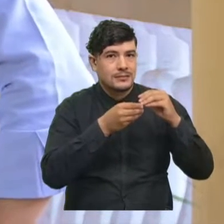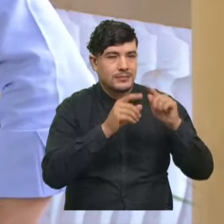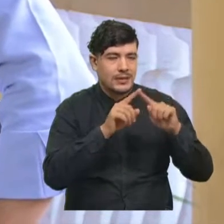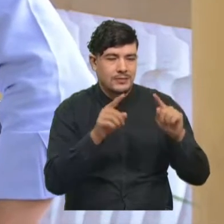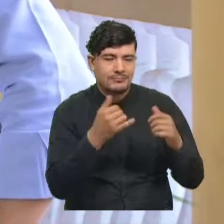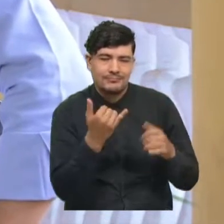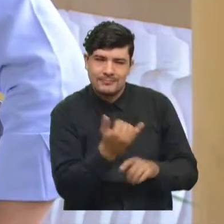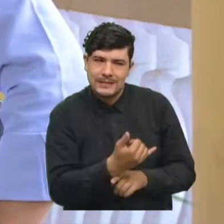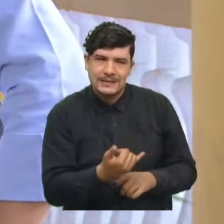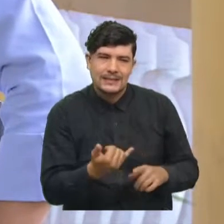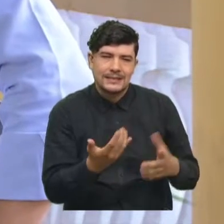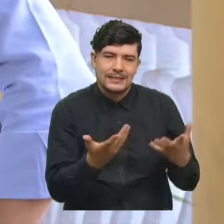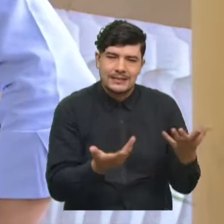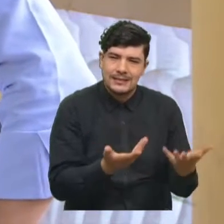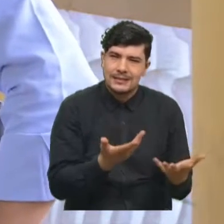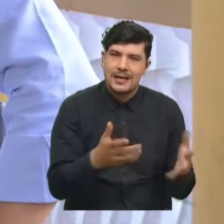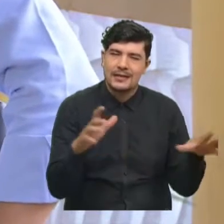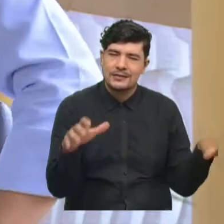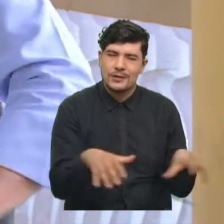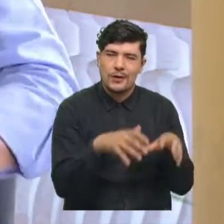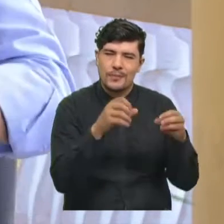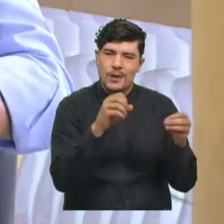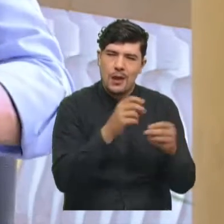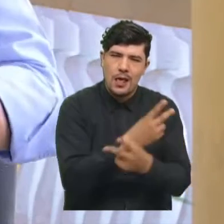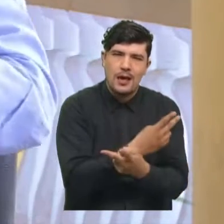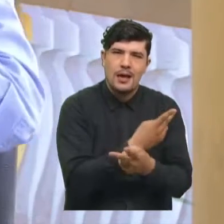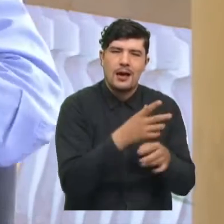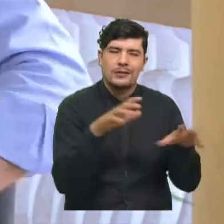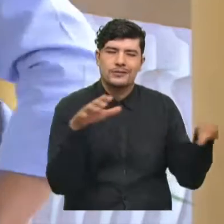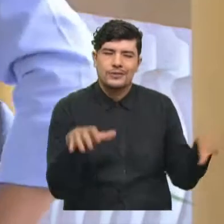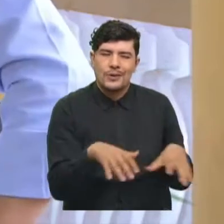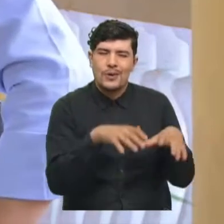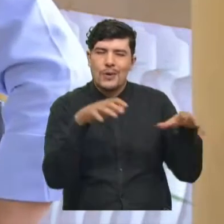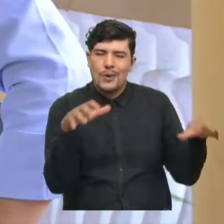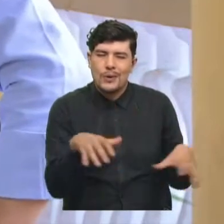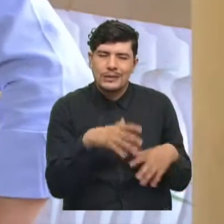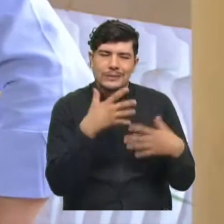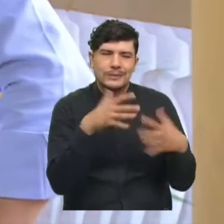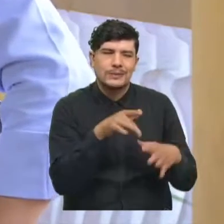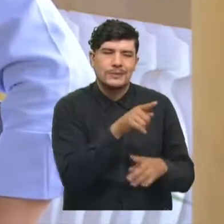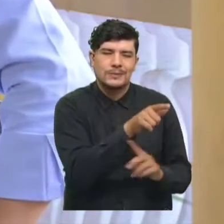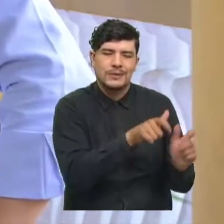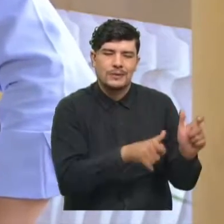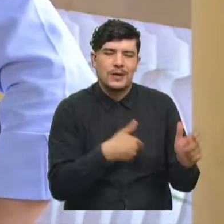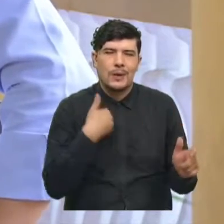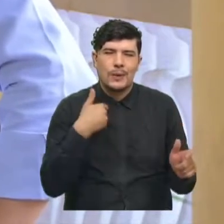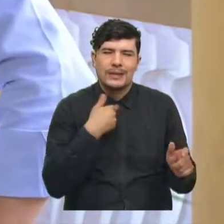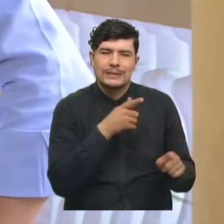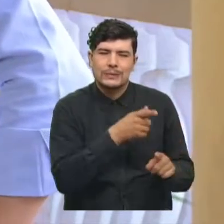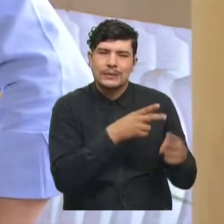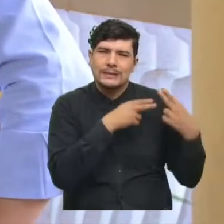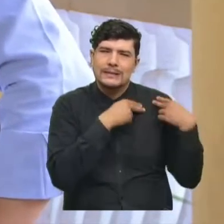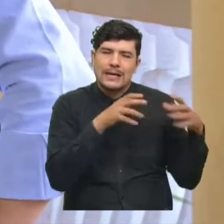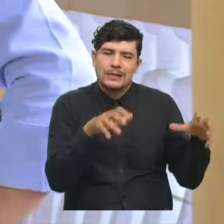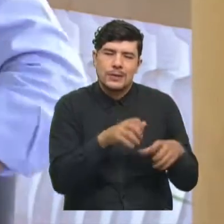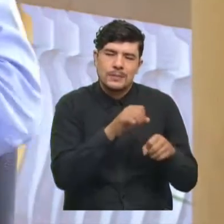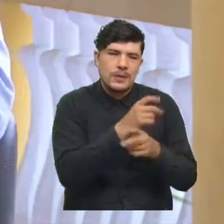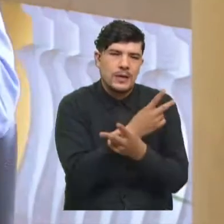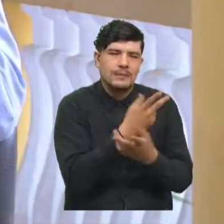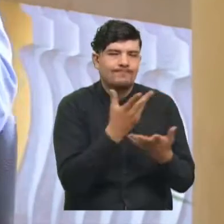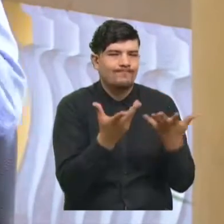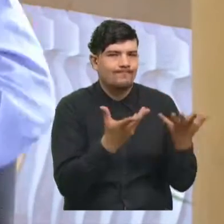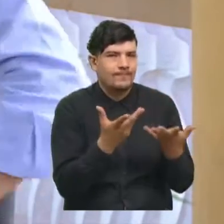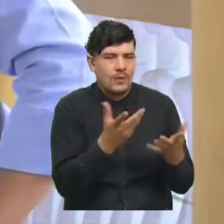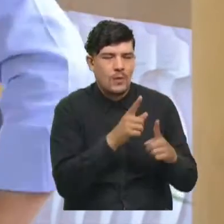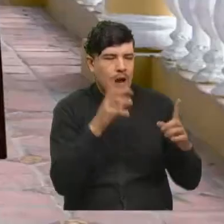actos de violencia que donde de pronto en algún momento se ven discutidos algunos jóvenes entonces por eso siempre escuchándolos